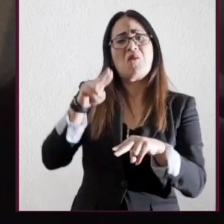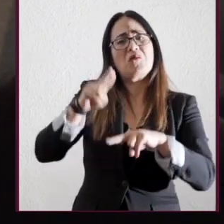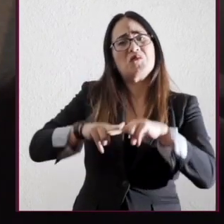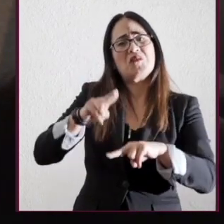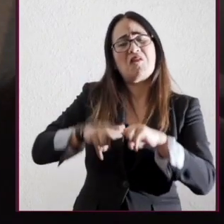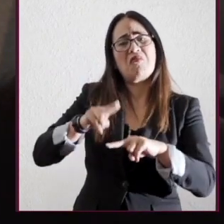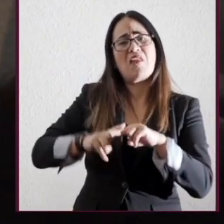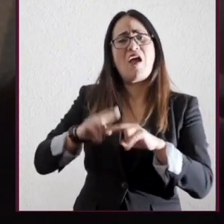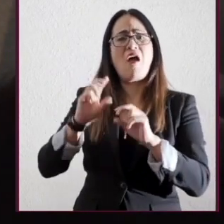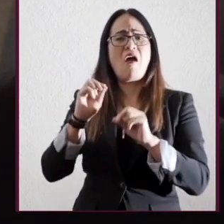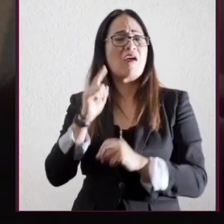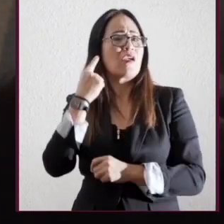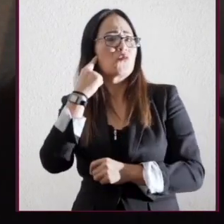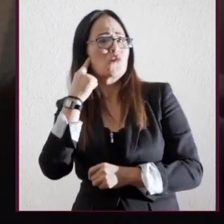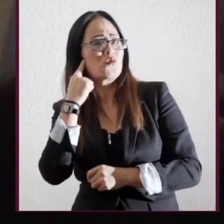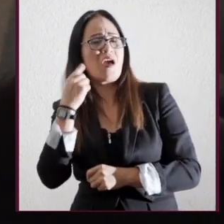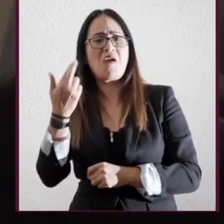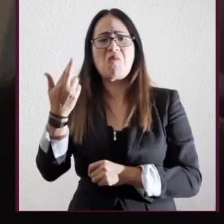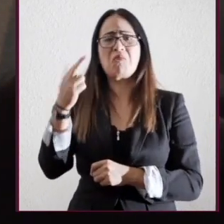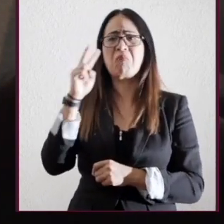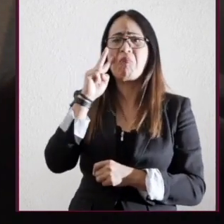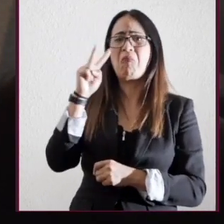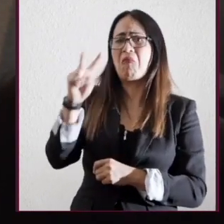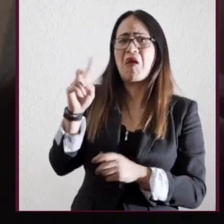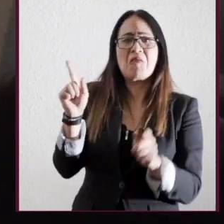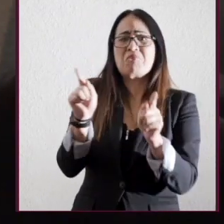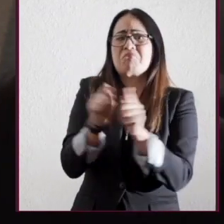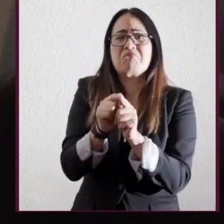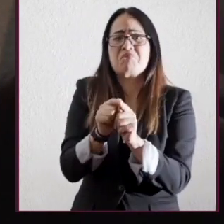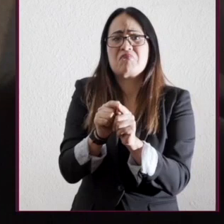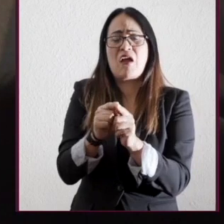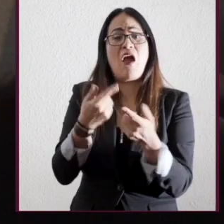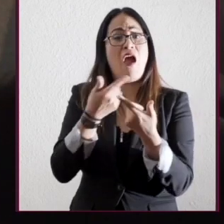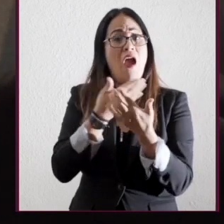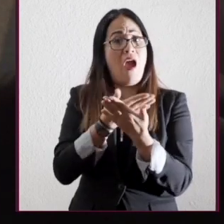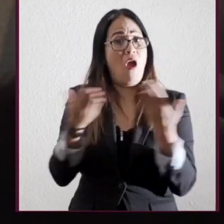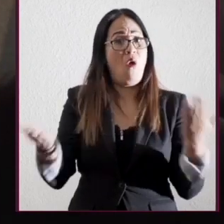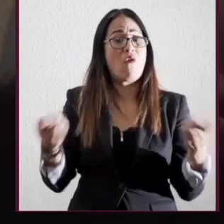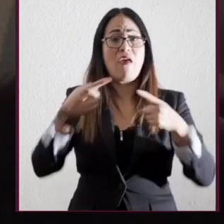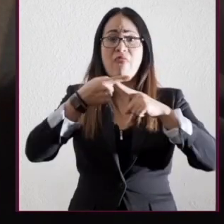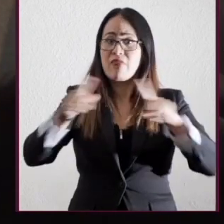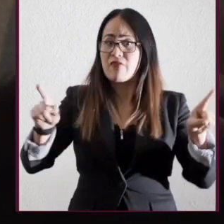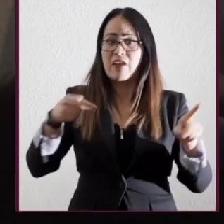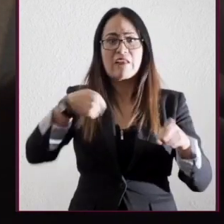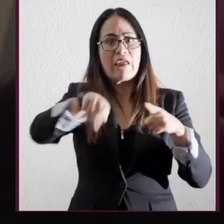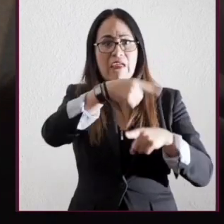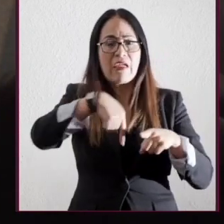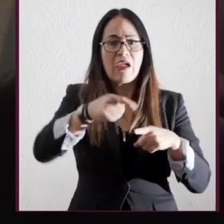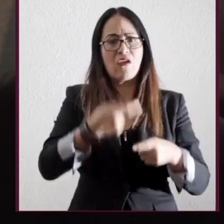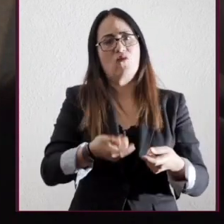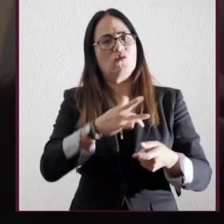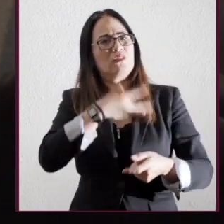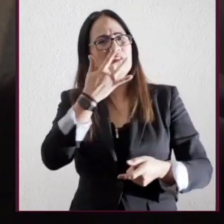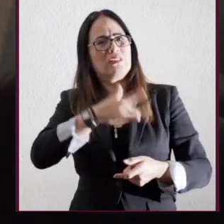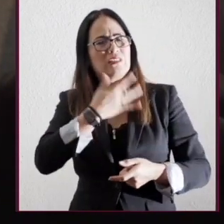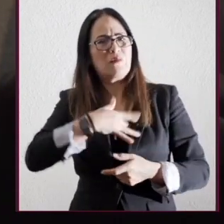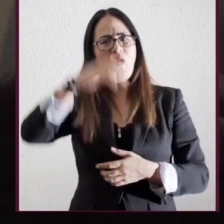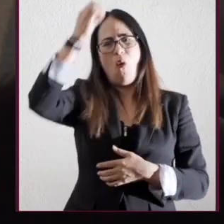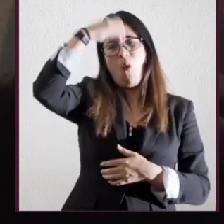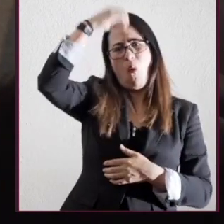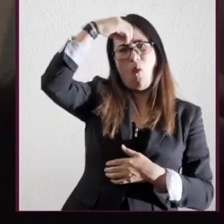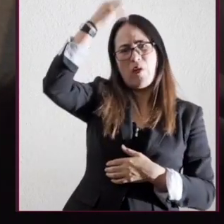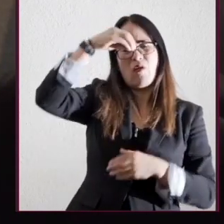se sentaban a ver qué contenidos ofrecían los medios. Hoy son consumidores totalmente activos que